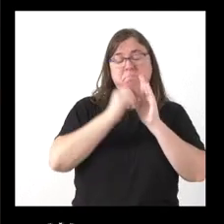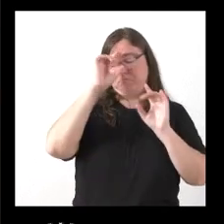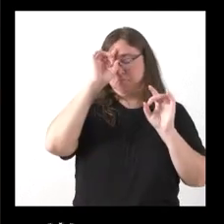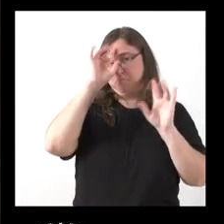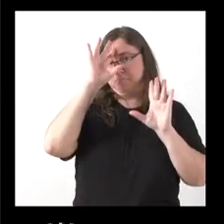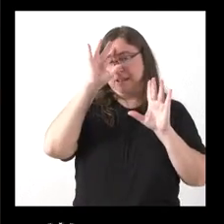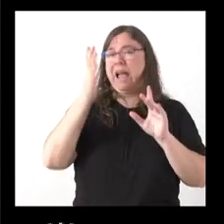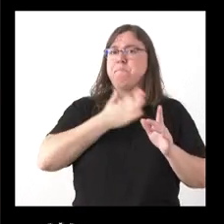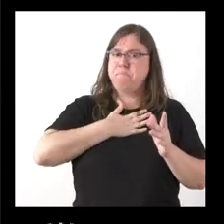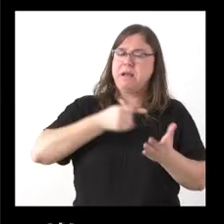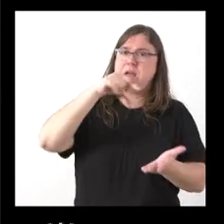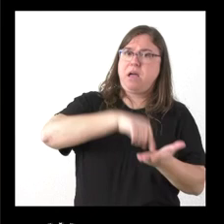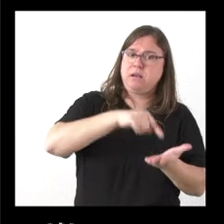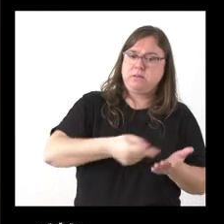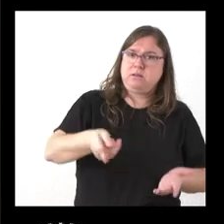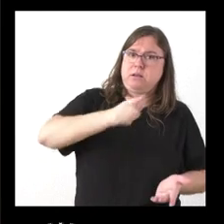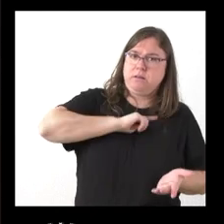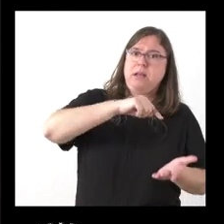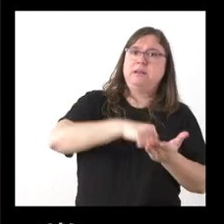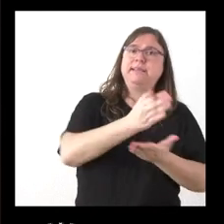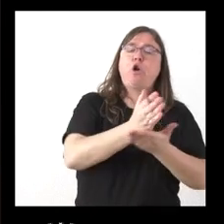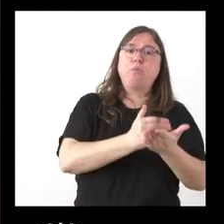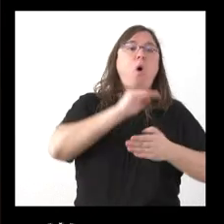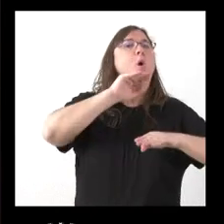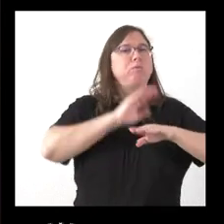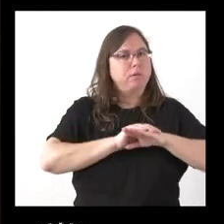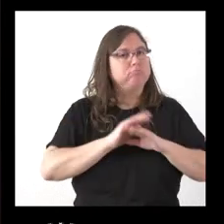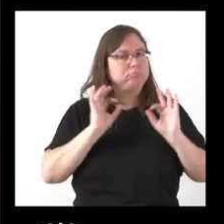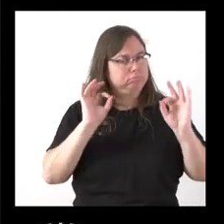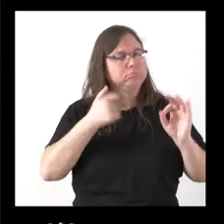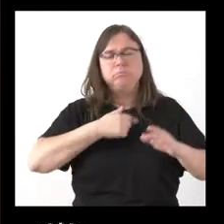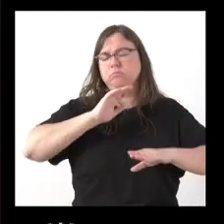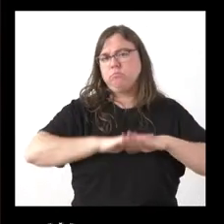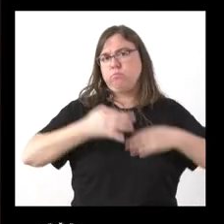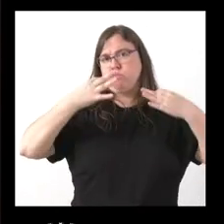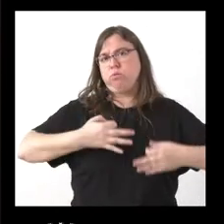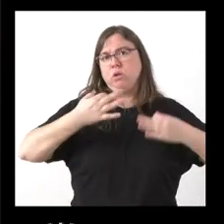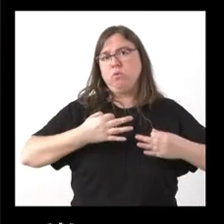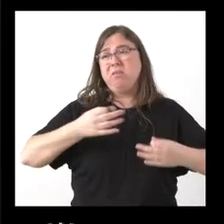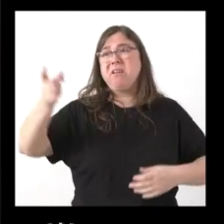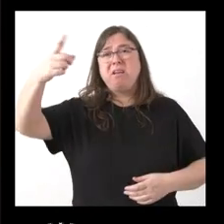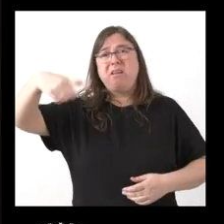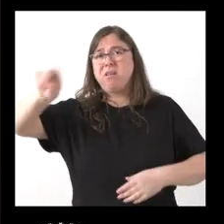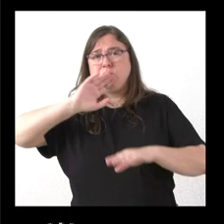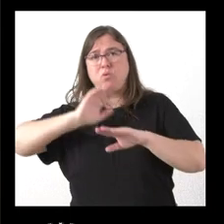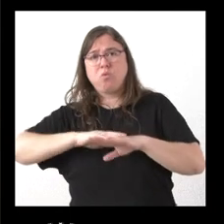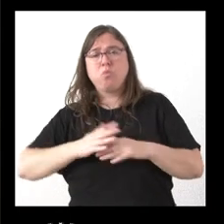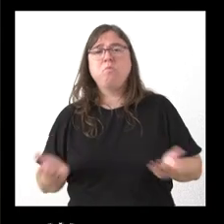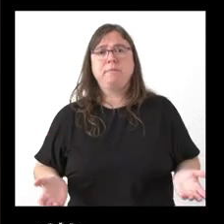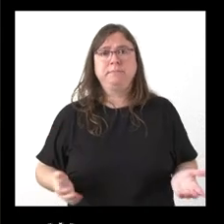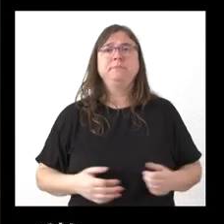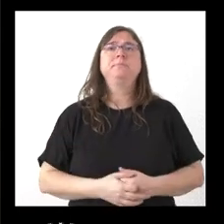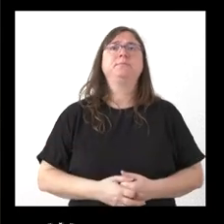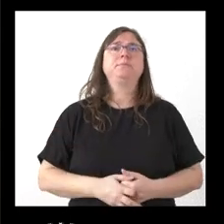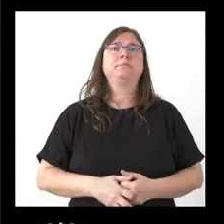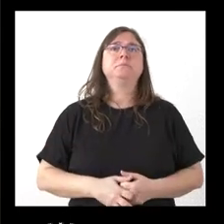que se exija a la comunidad en el cumplimiento de una obligación que vamos a cumplir de forma puntual cuando no han cumplido lo que a ellos les corresponde